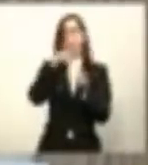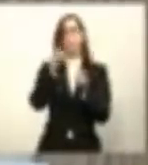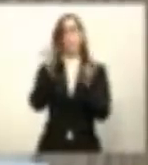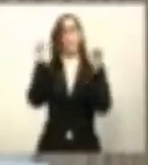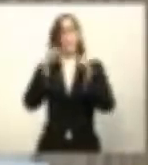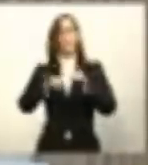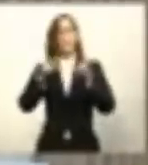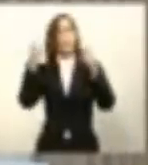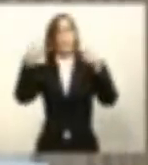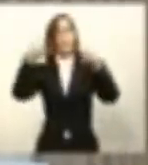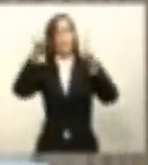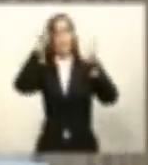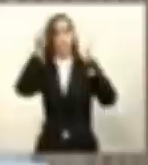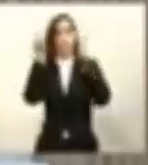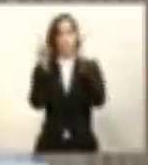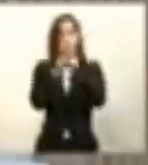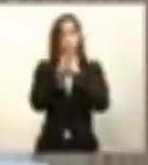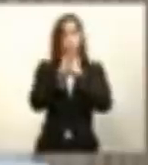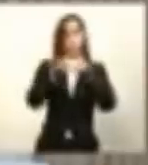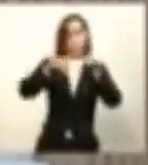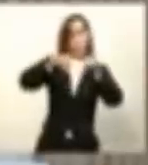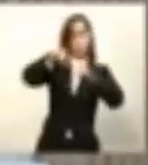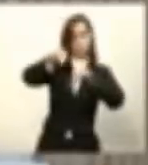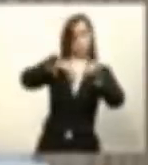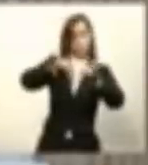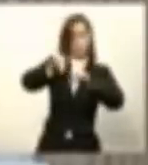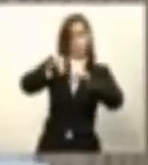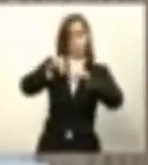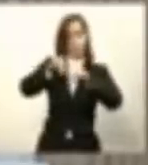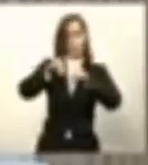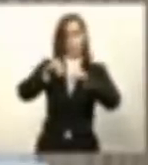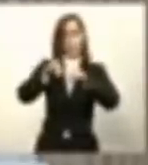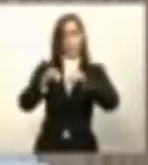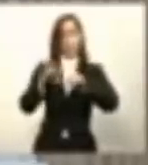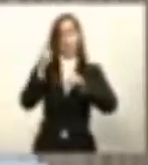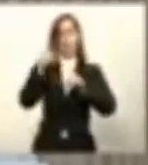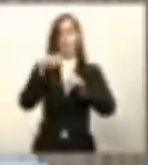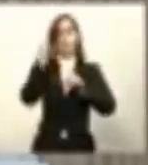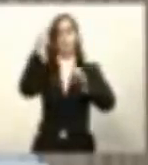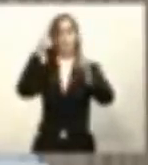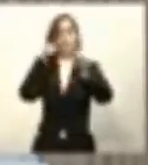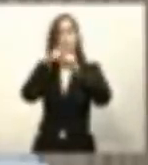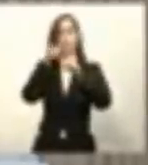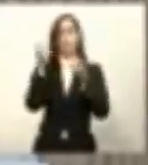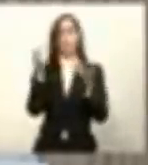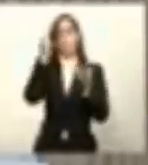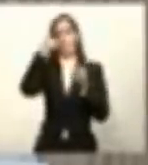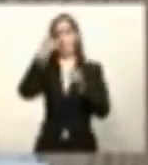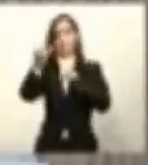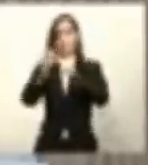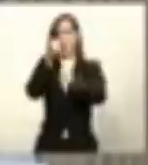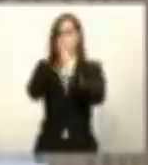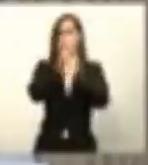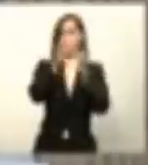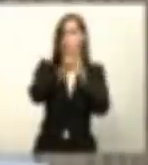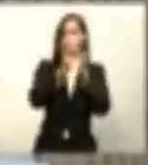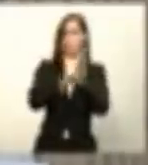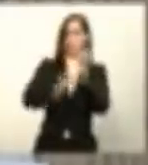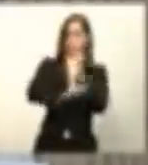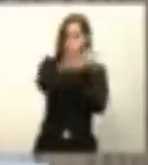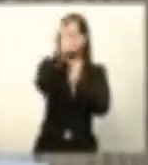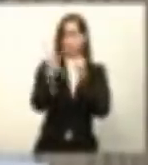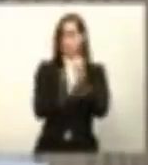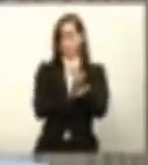alcanzar un acuerdo comercial general con el objeto de establecer normas